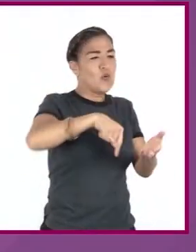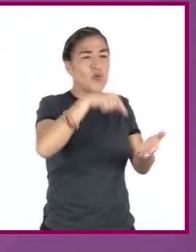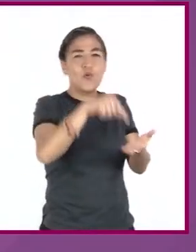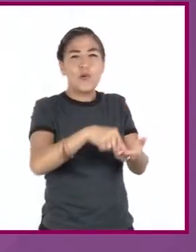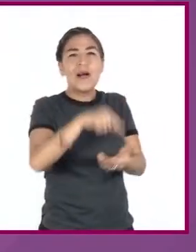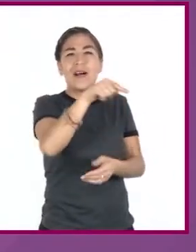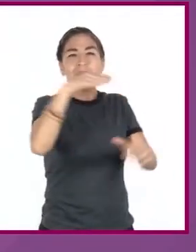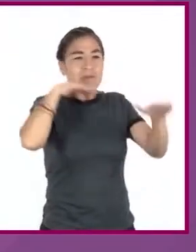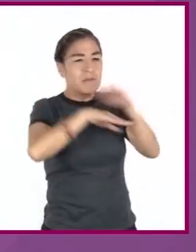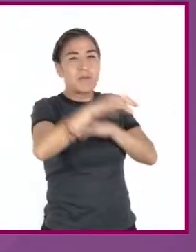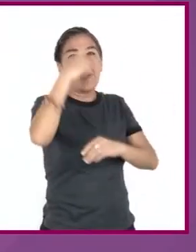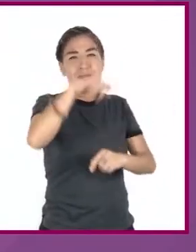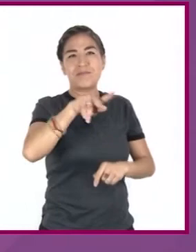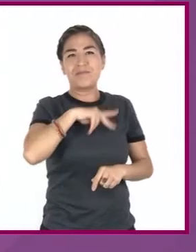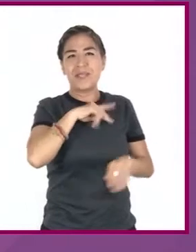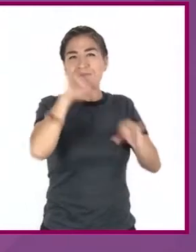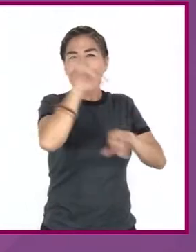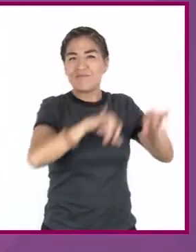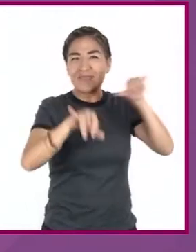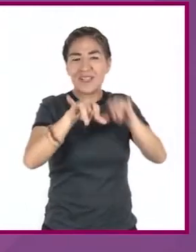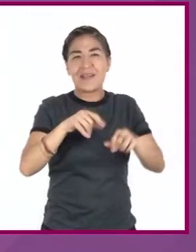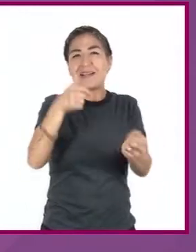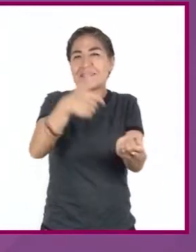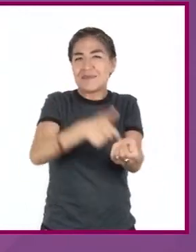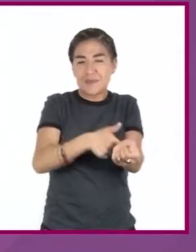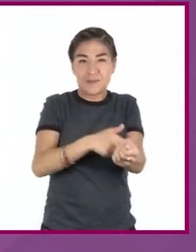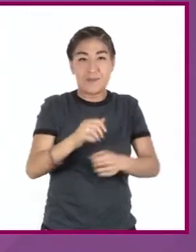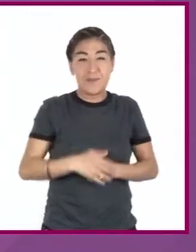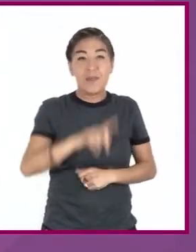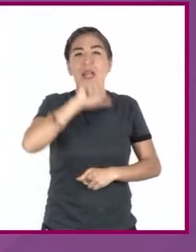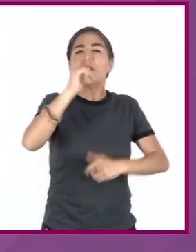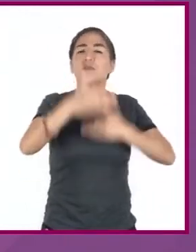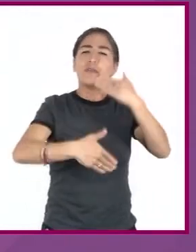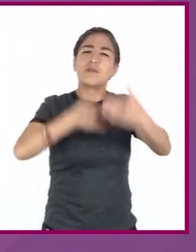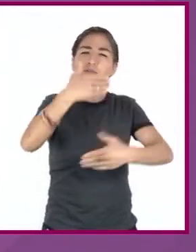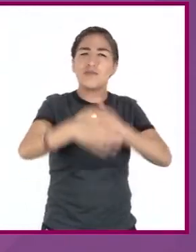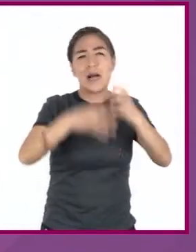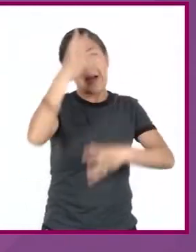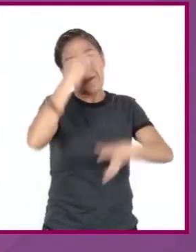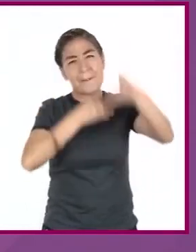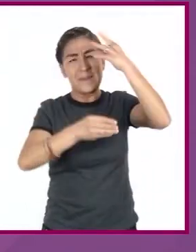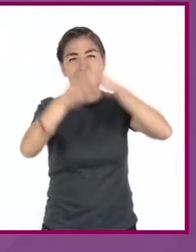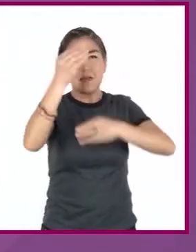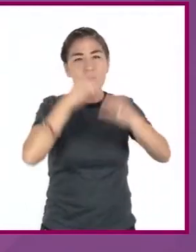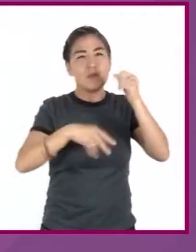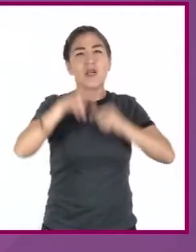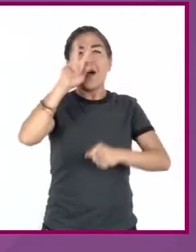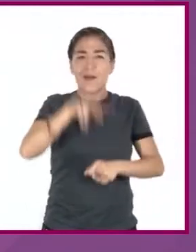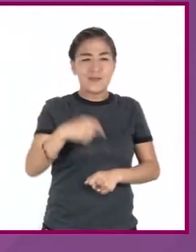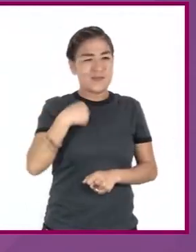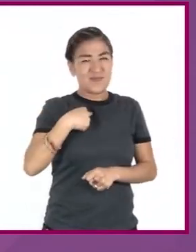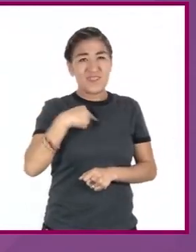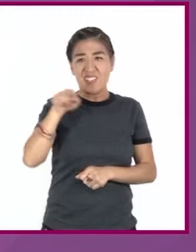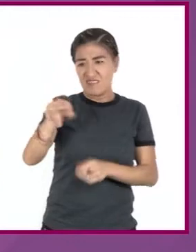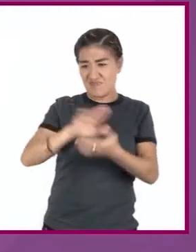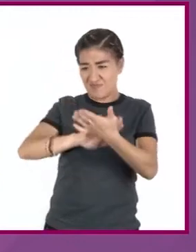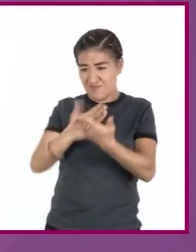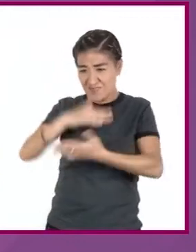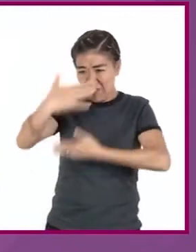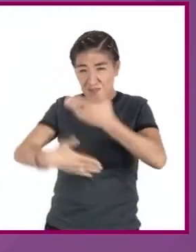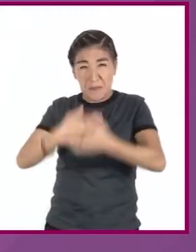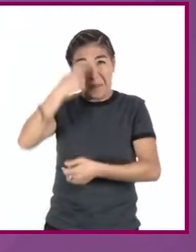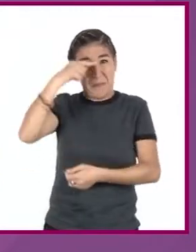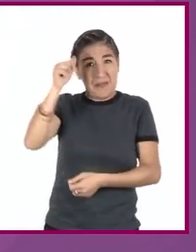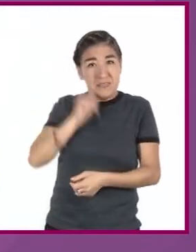de laboratorio muy escueto. Conforme aprendía cosas nuevas, me quedaba más claro que no quería ser encuadernador por el resto